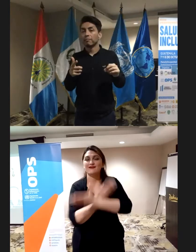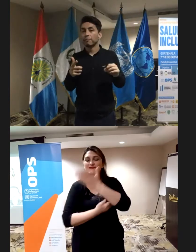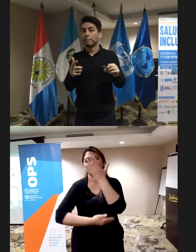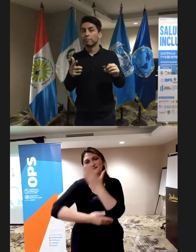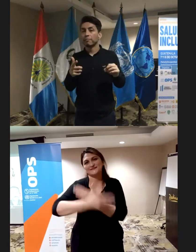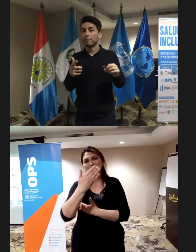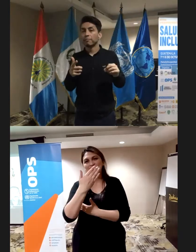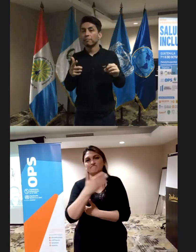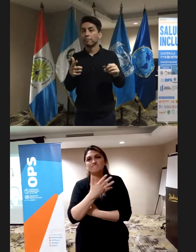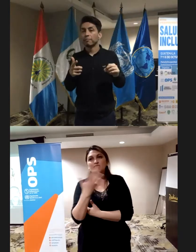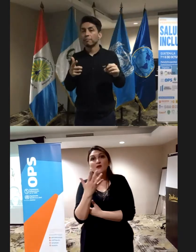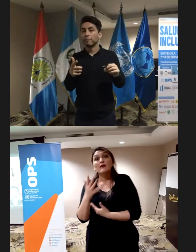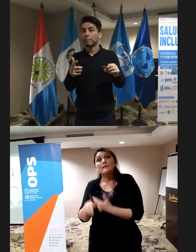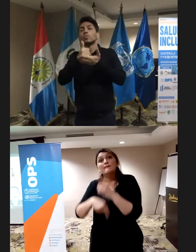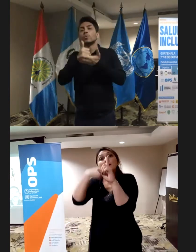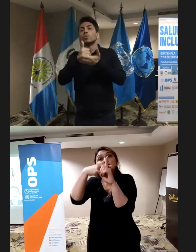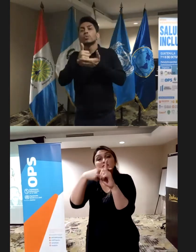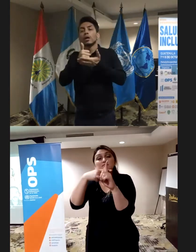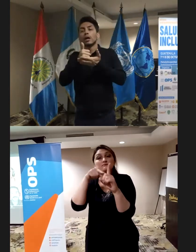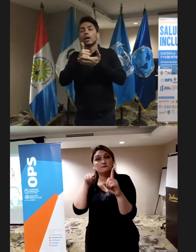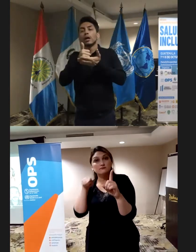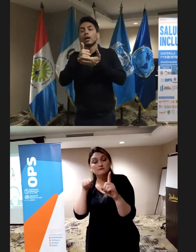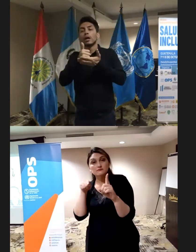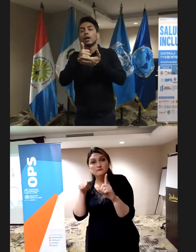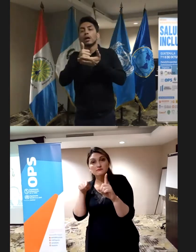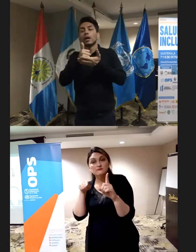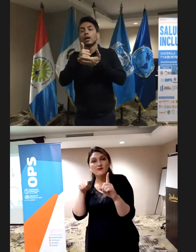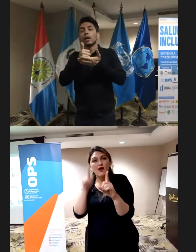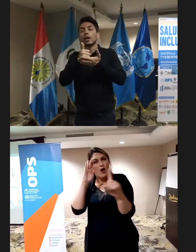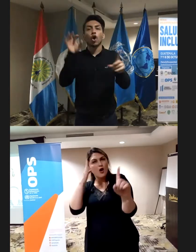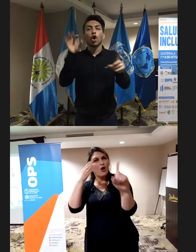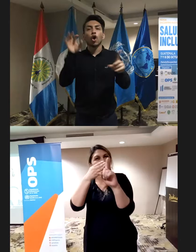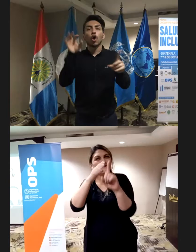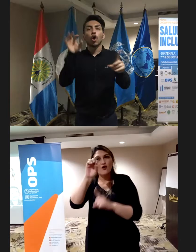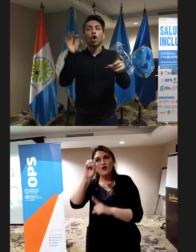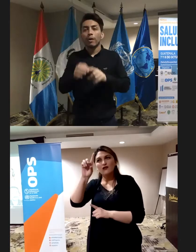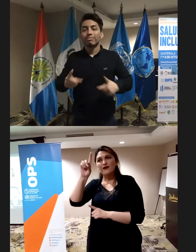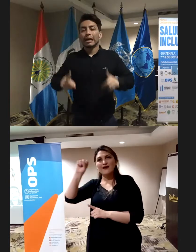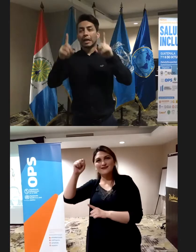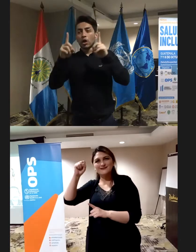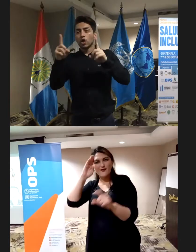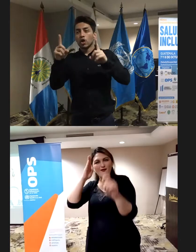para contribuir a la implementación de los objetivos de desarrollo sostenible.